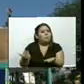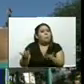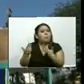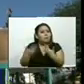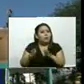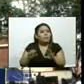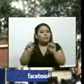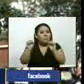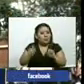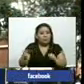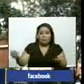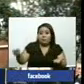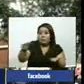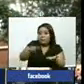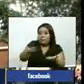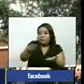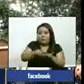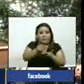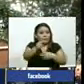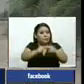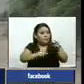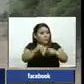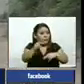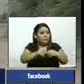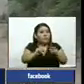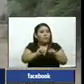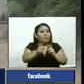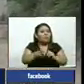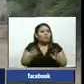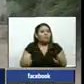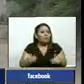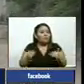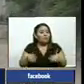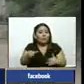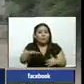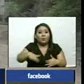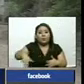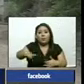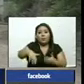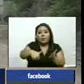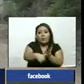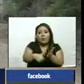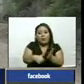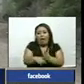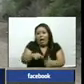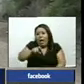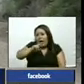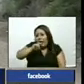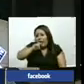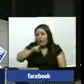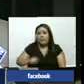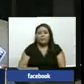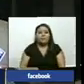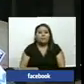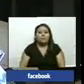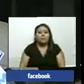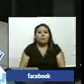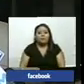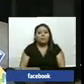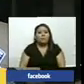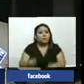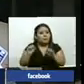sean beneficiados con infraestructura, en especial las localidades con pobreza extrema.